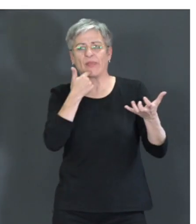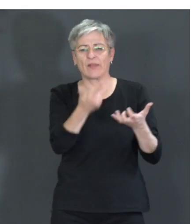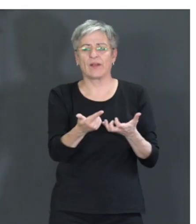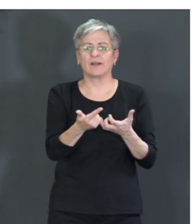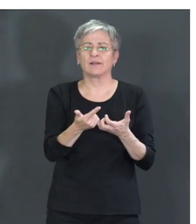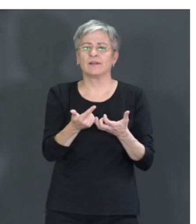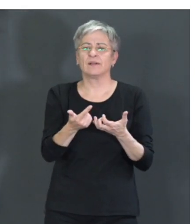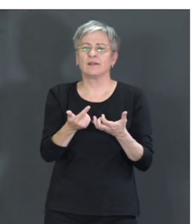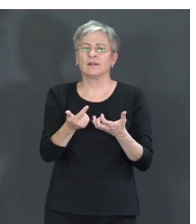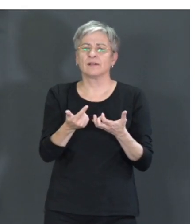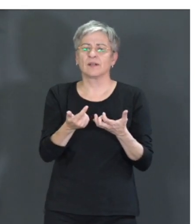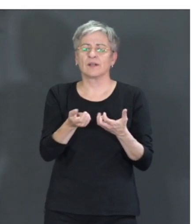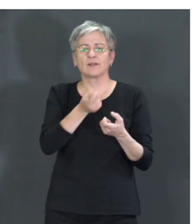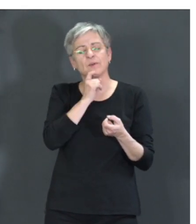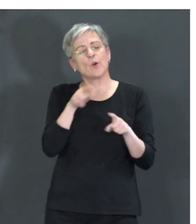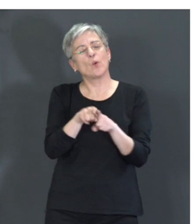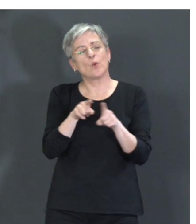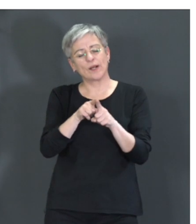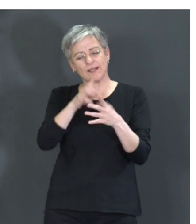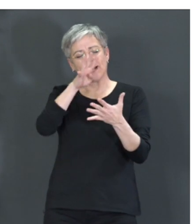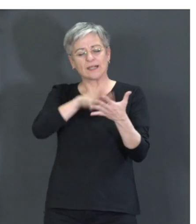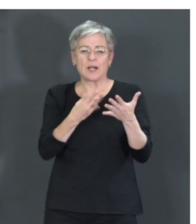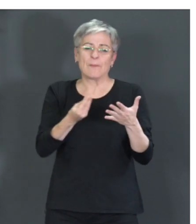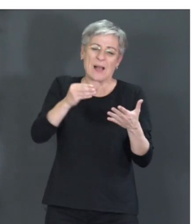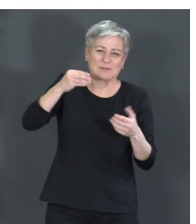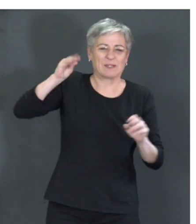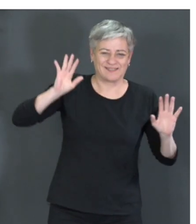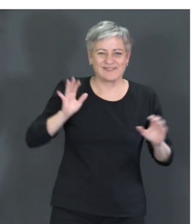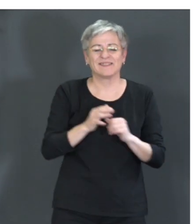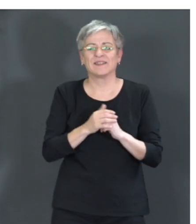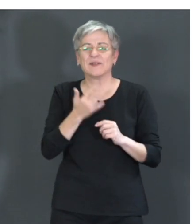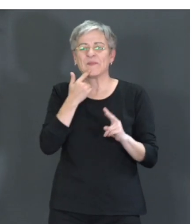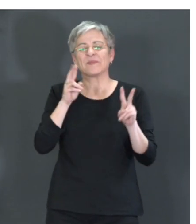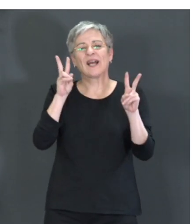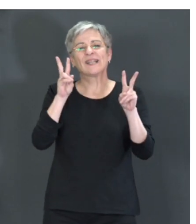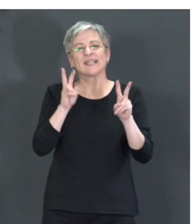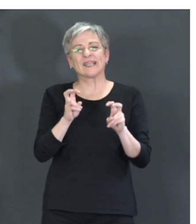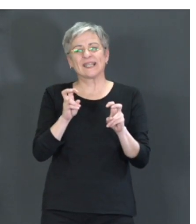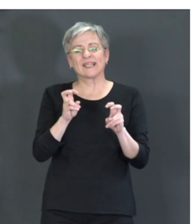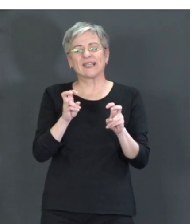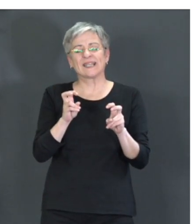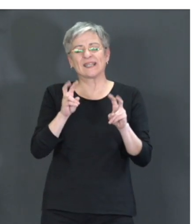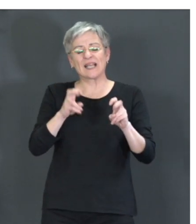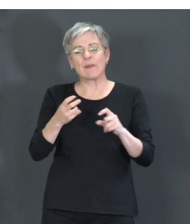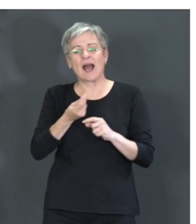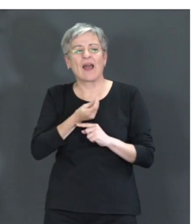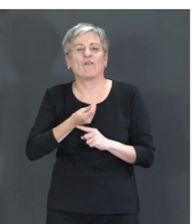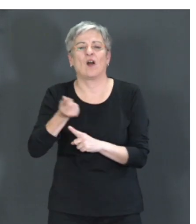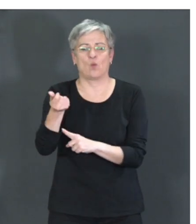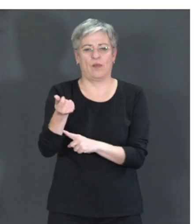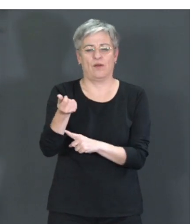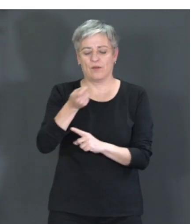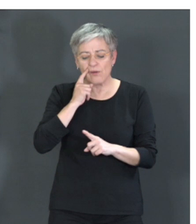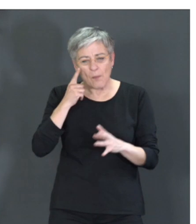bueno, es como decís en catalán, ¿no? Es a más, el tema de la evacuación, ¿no?